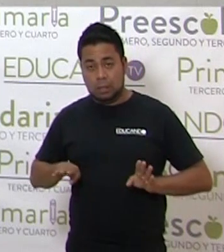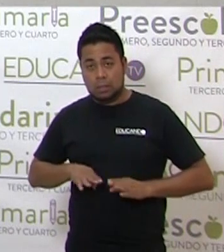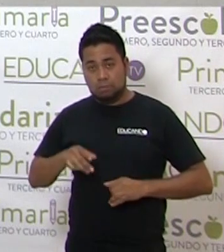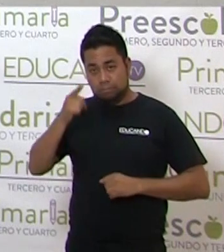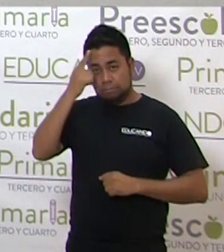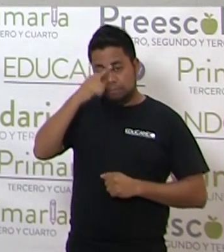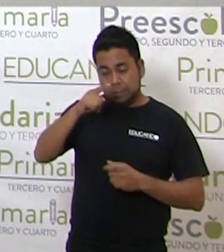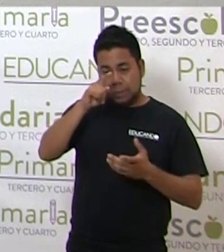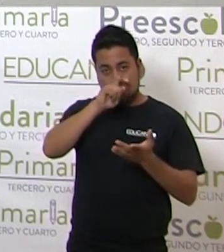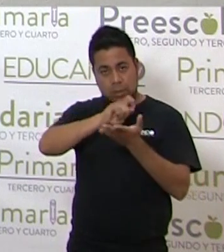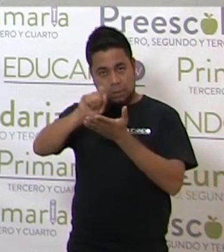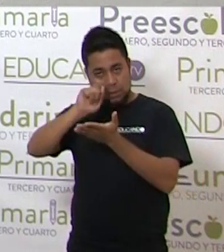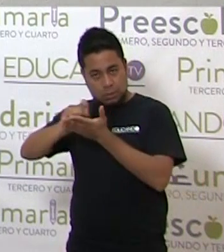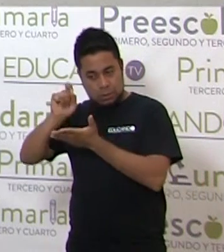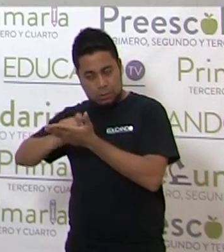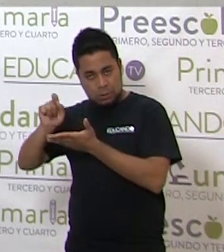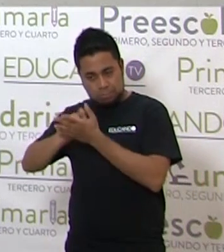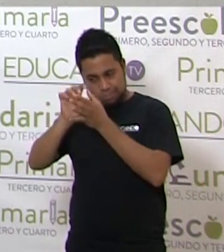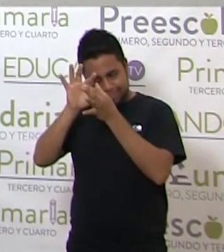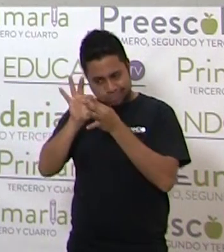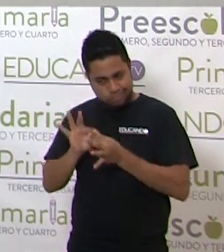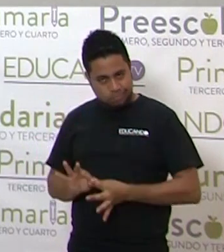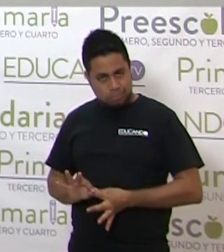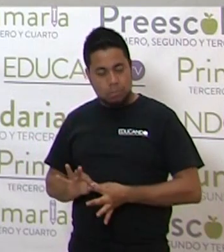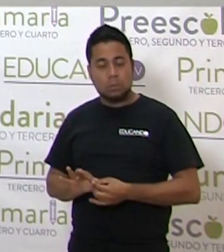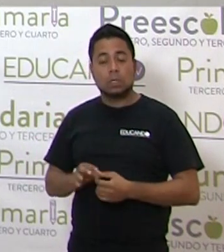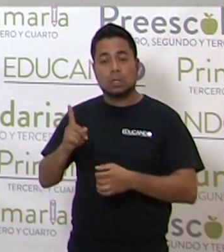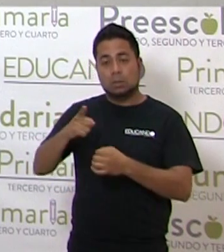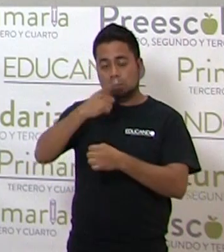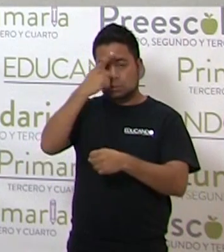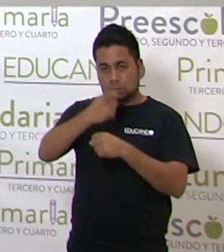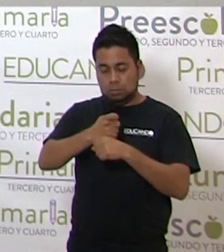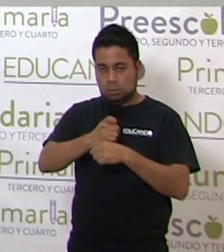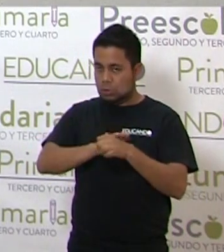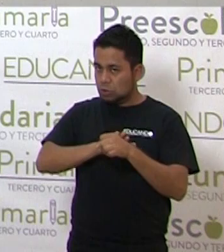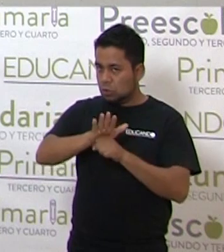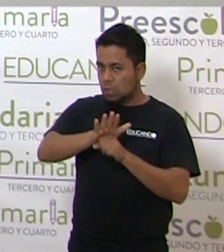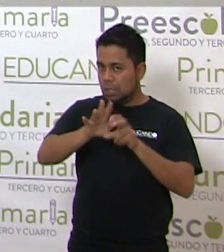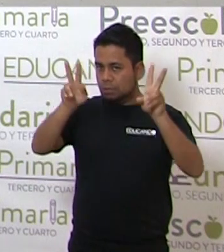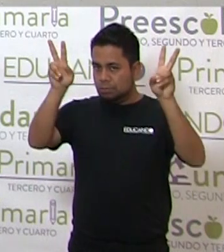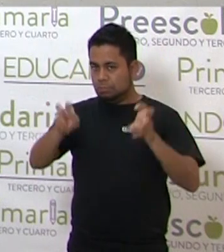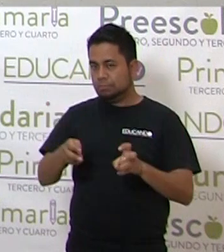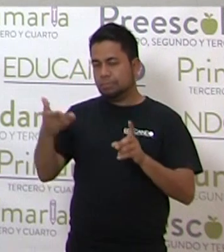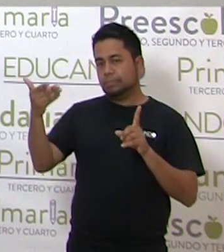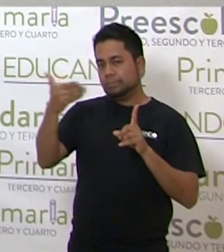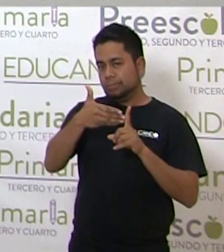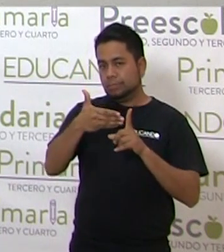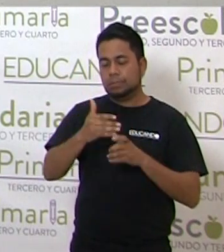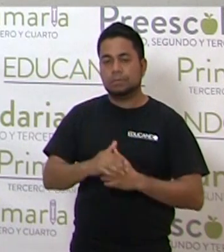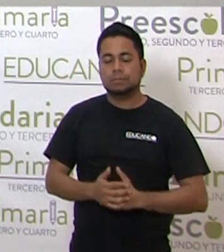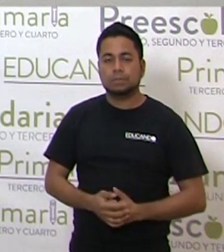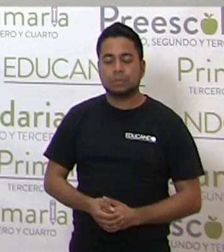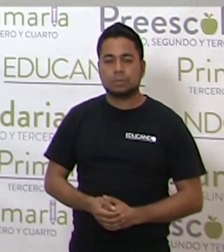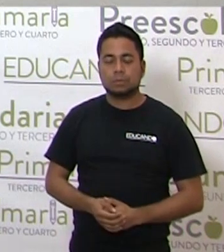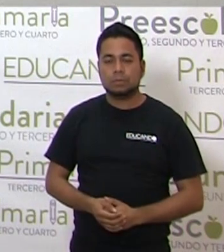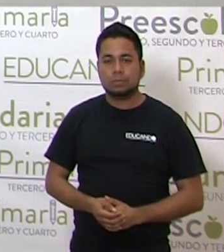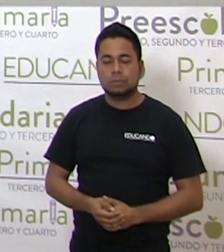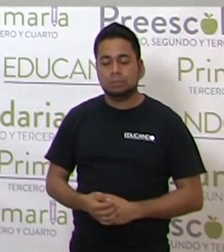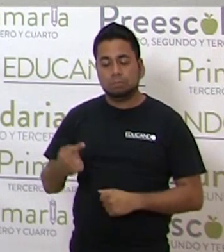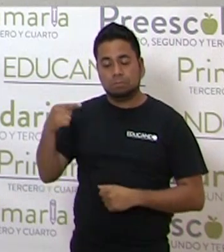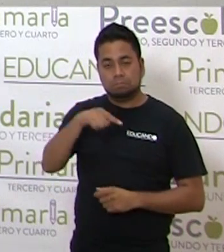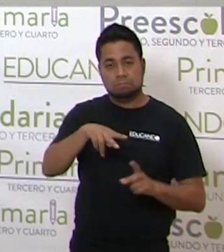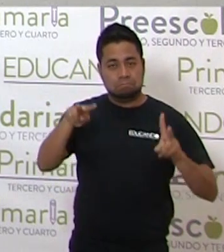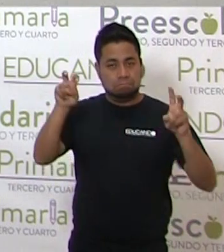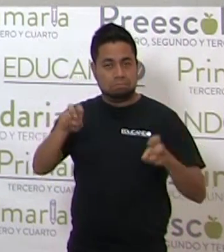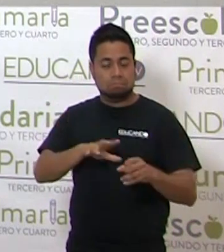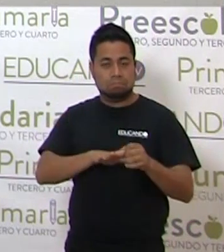los escritos expositivos. Primero, ¿cuál es el tema que aborda? El tema que